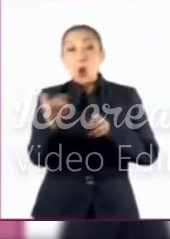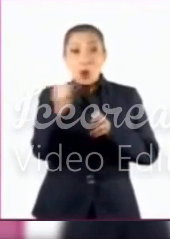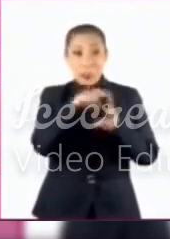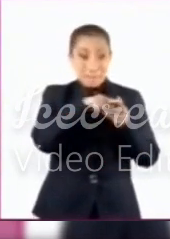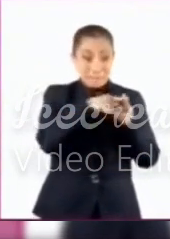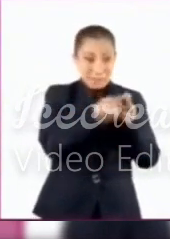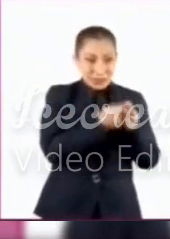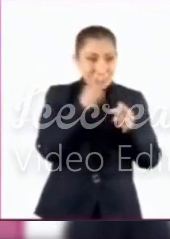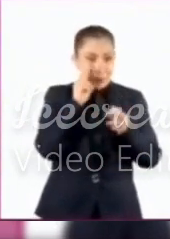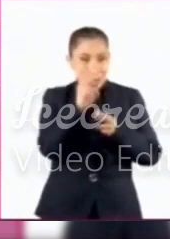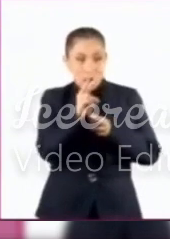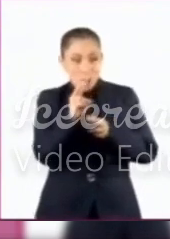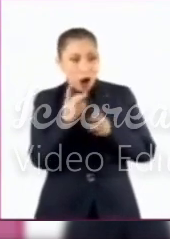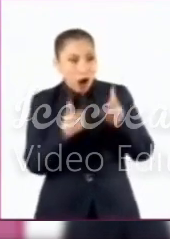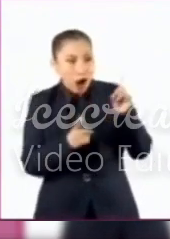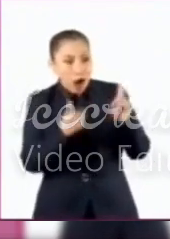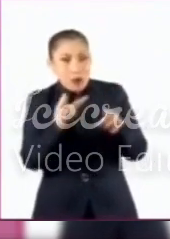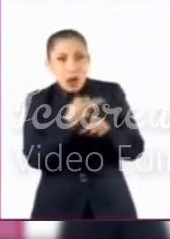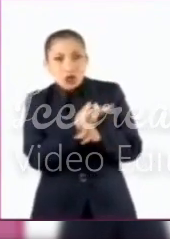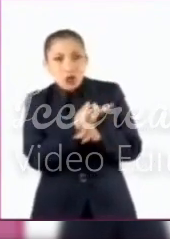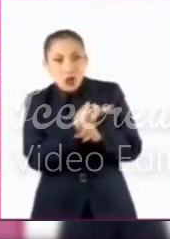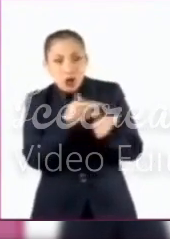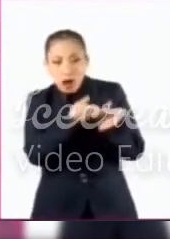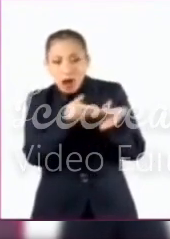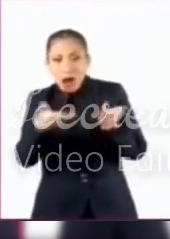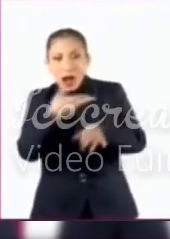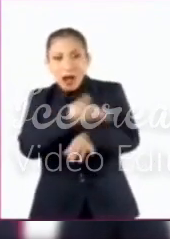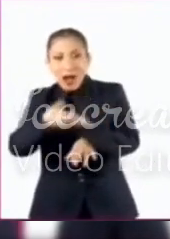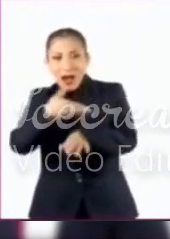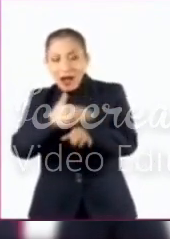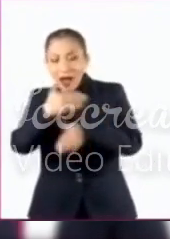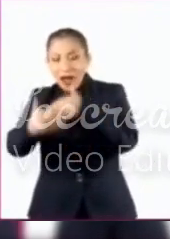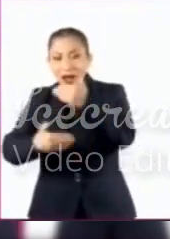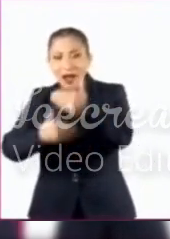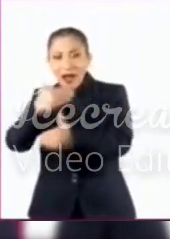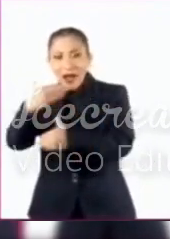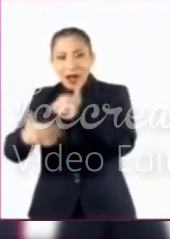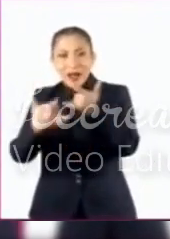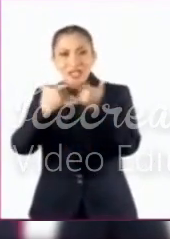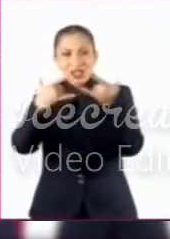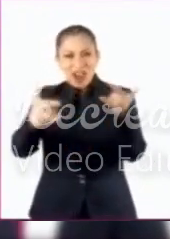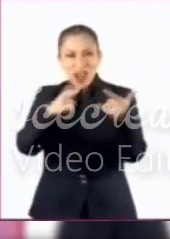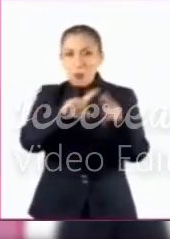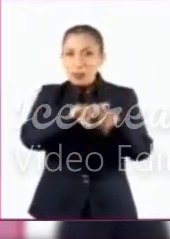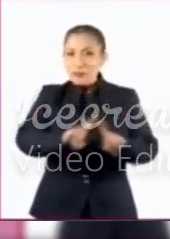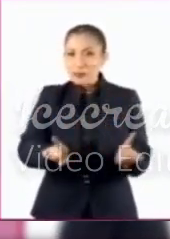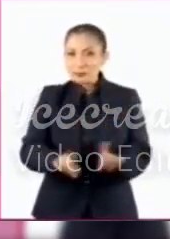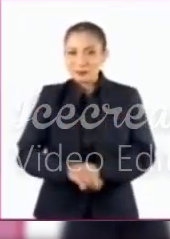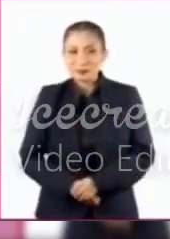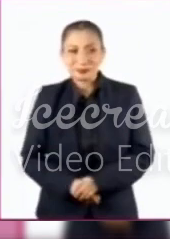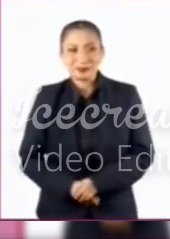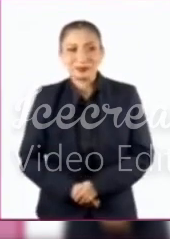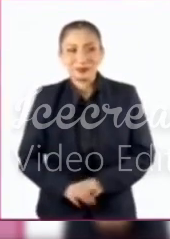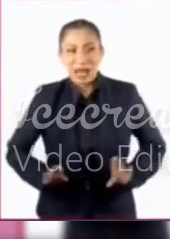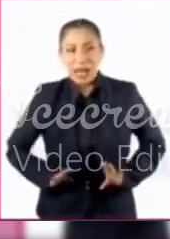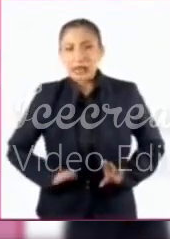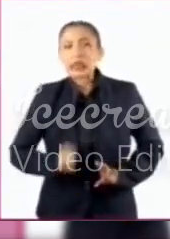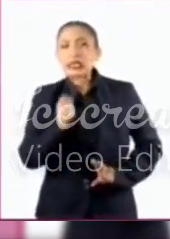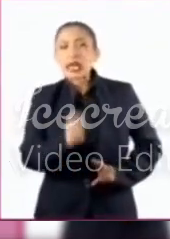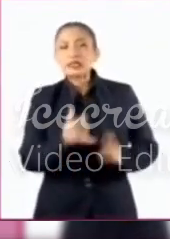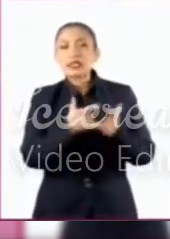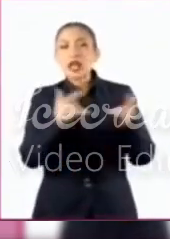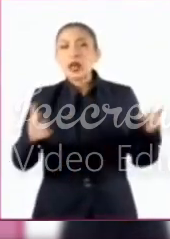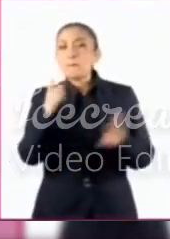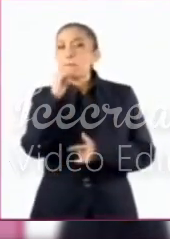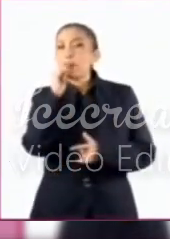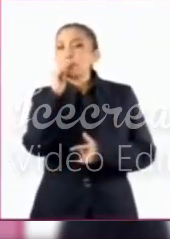el inicio presenta la incógnita que debe ser resuelta al final, cambiando así la narrativa tradicional. Características del